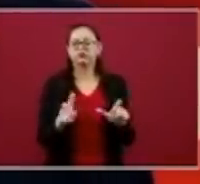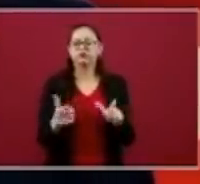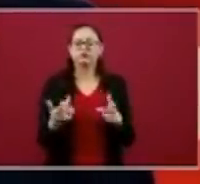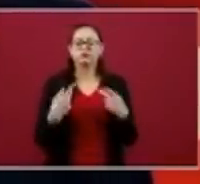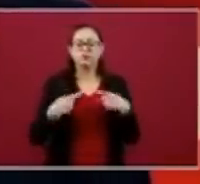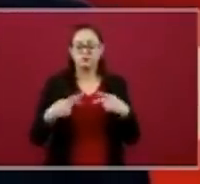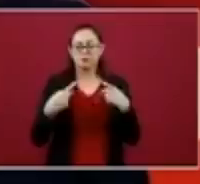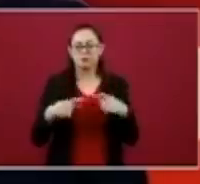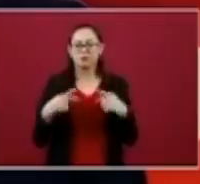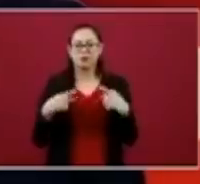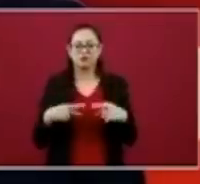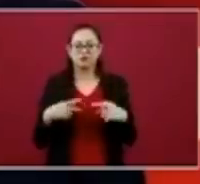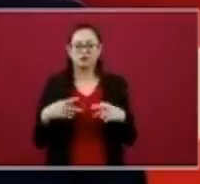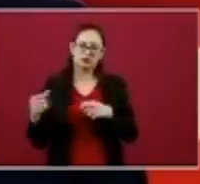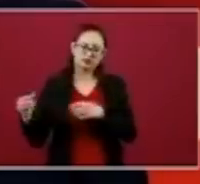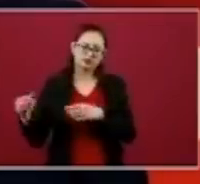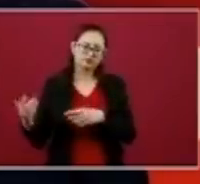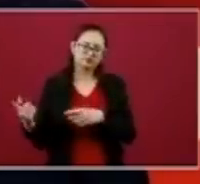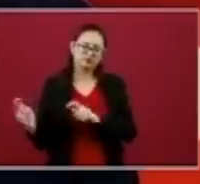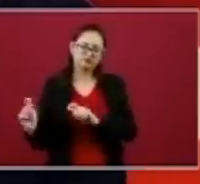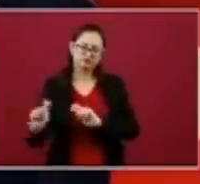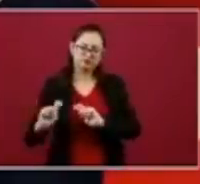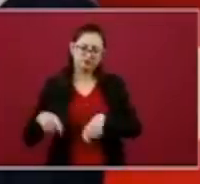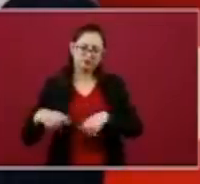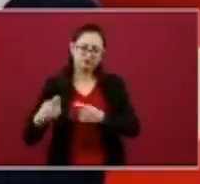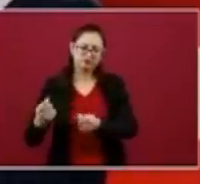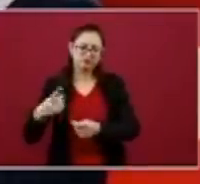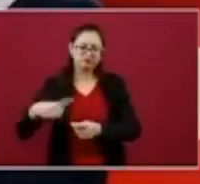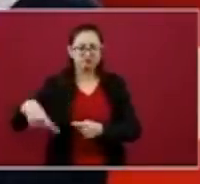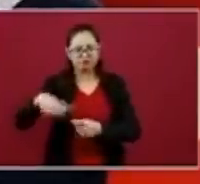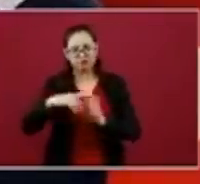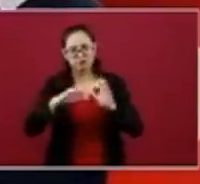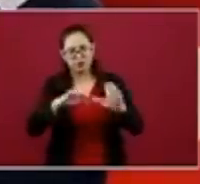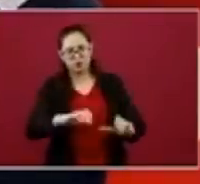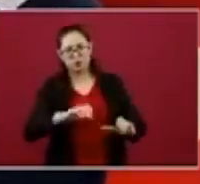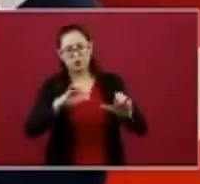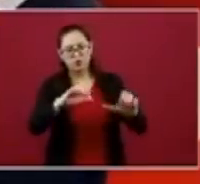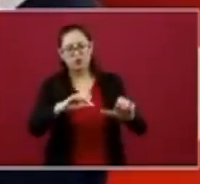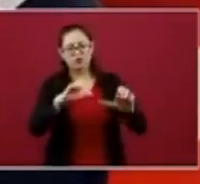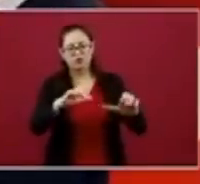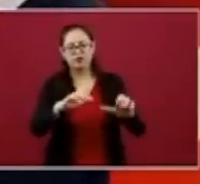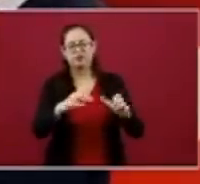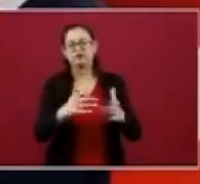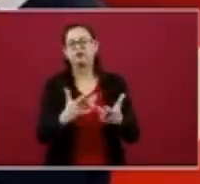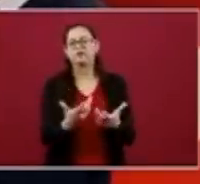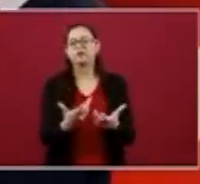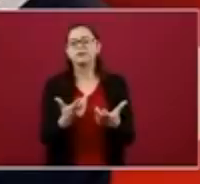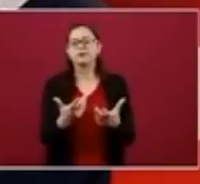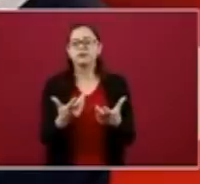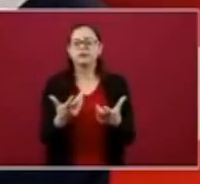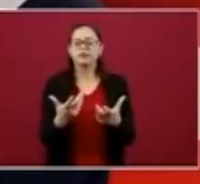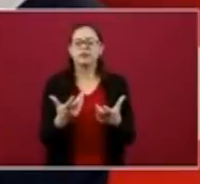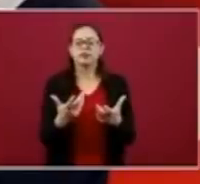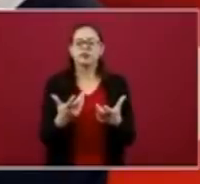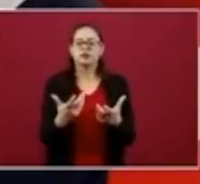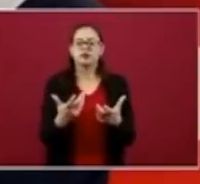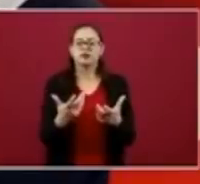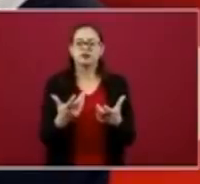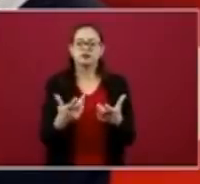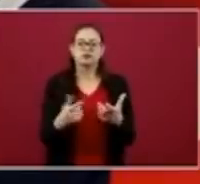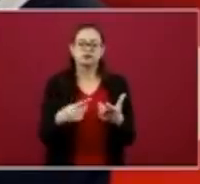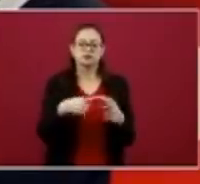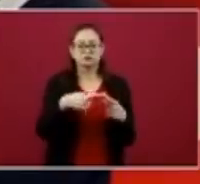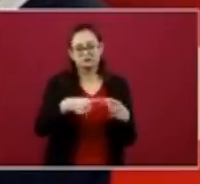personal para darle seguridad, para operar el agrupamiento, para darle seguridad